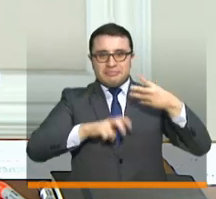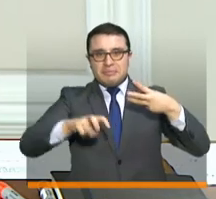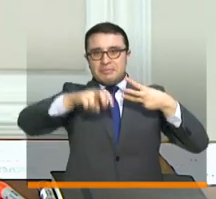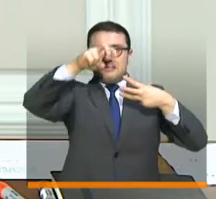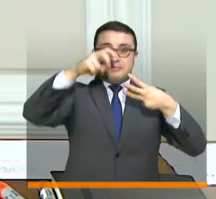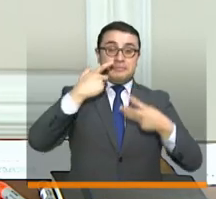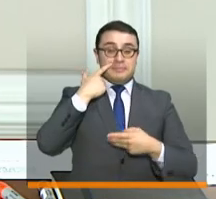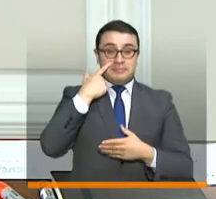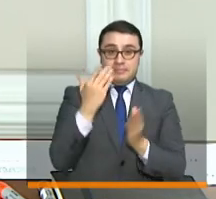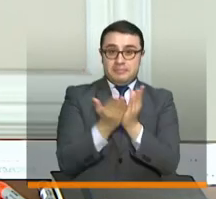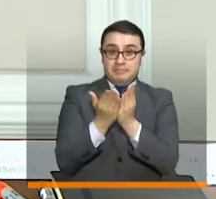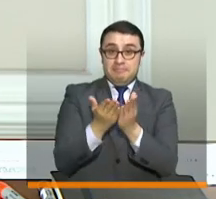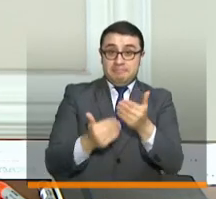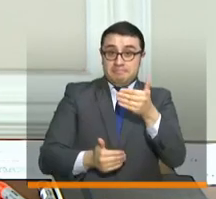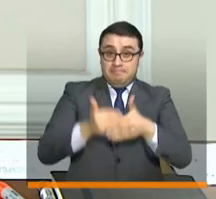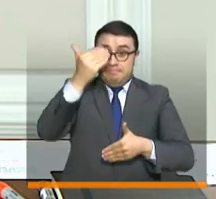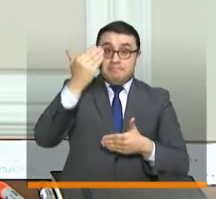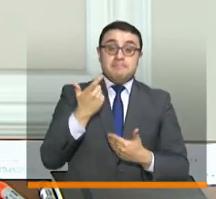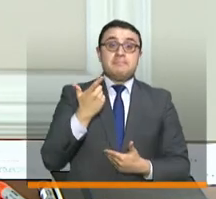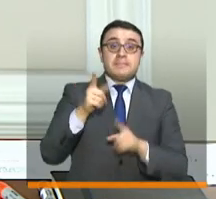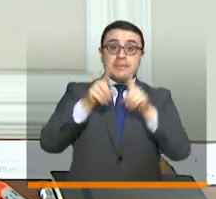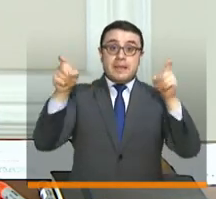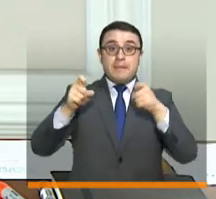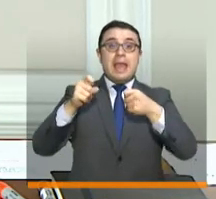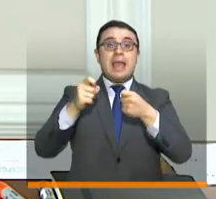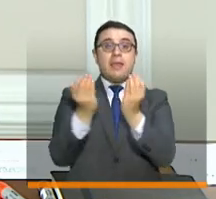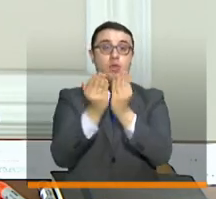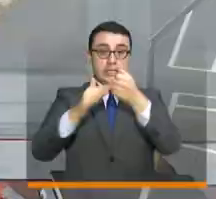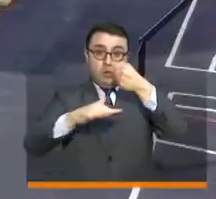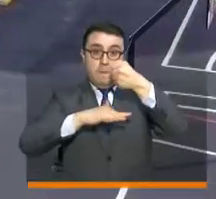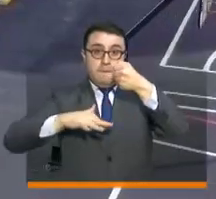importante que empecemos viendo el trabajo en educación básica.